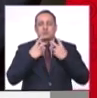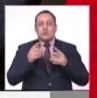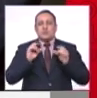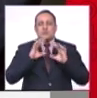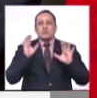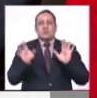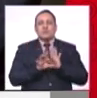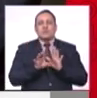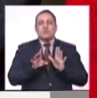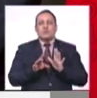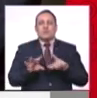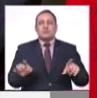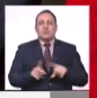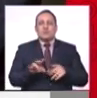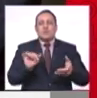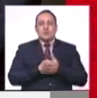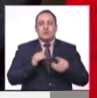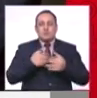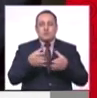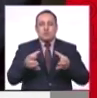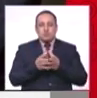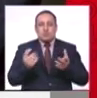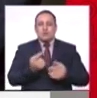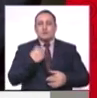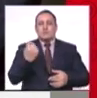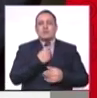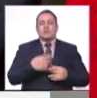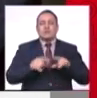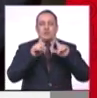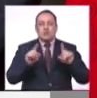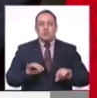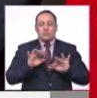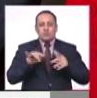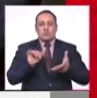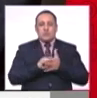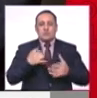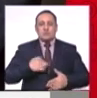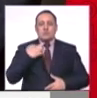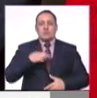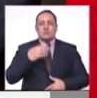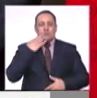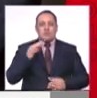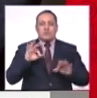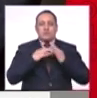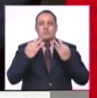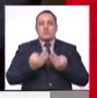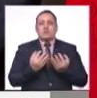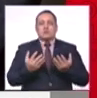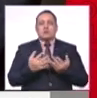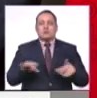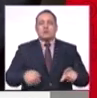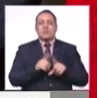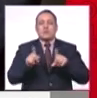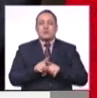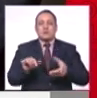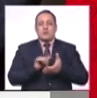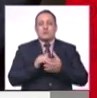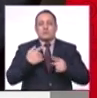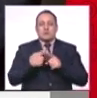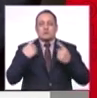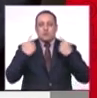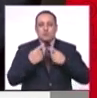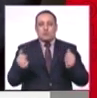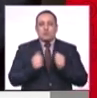en los colegios, se llevan los centros de cómputo que les cuesta a los padres de familia, igual sacan equipos médicos de